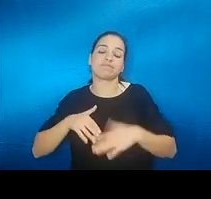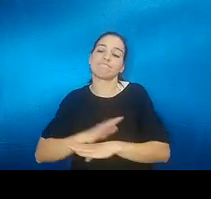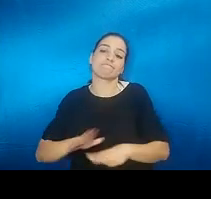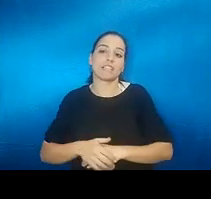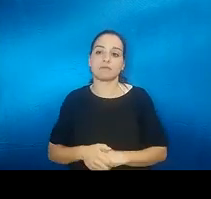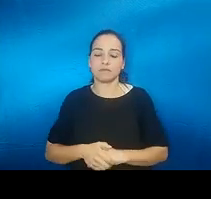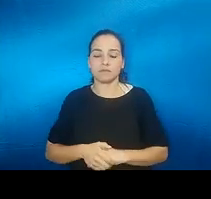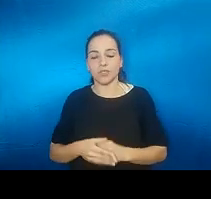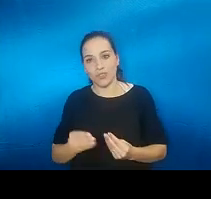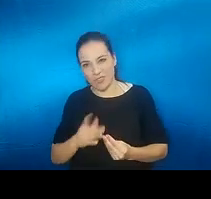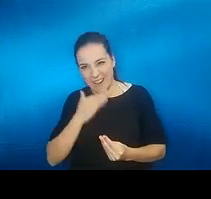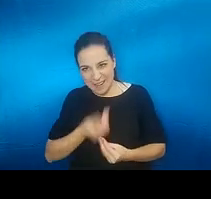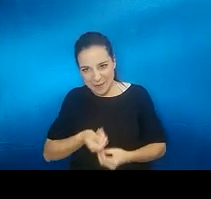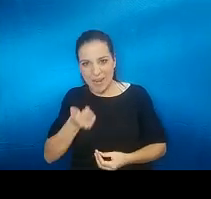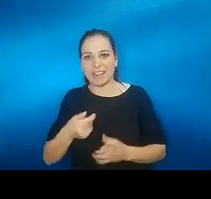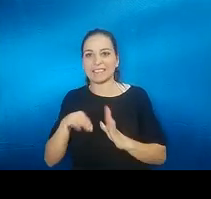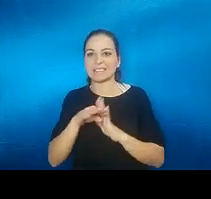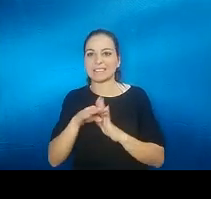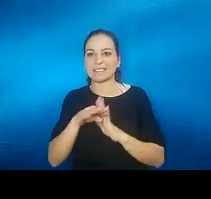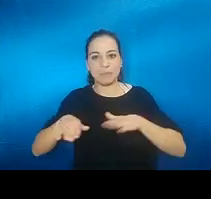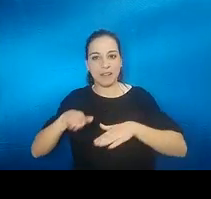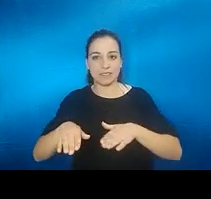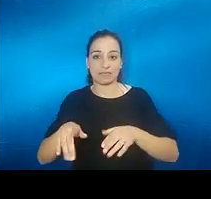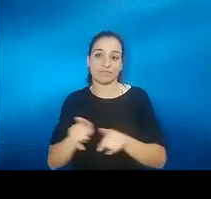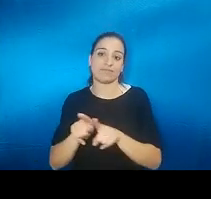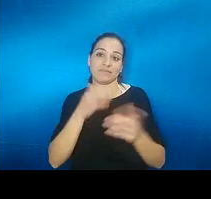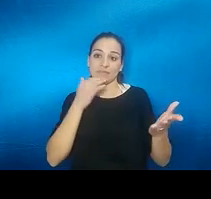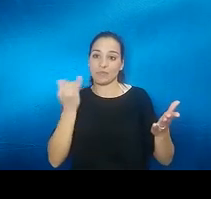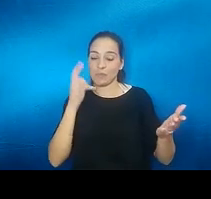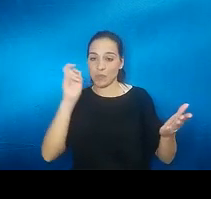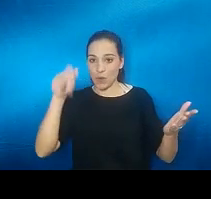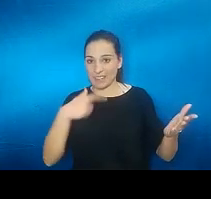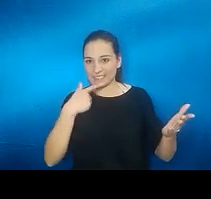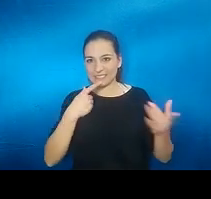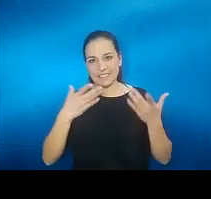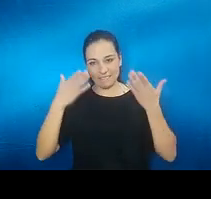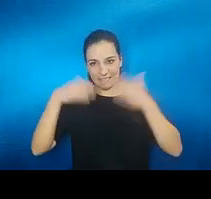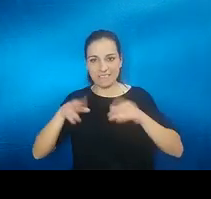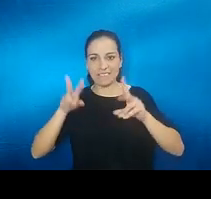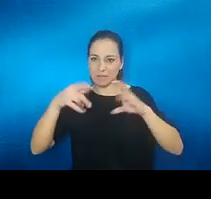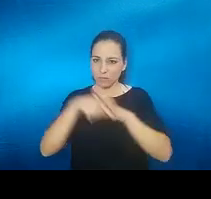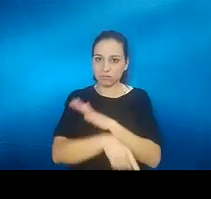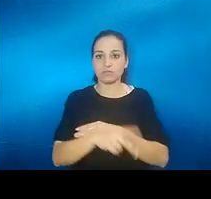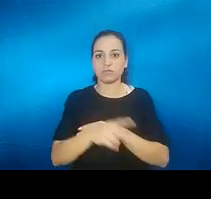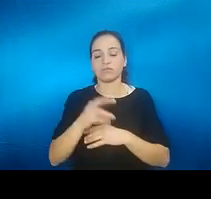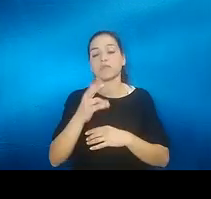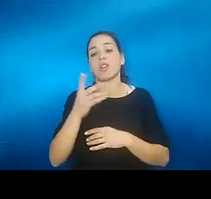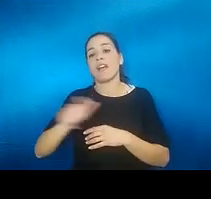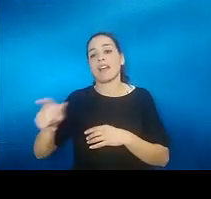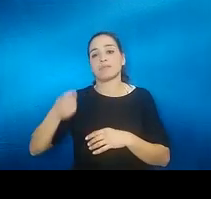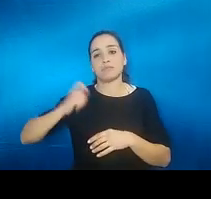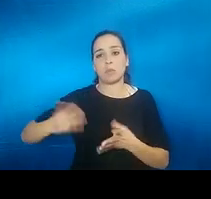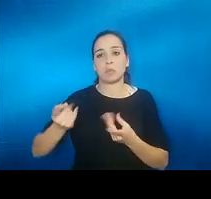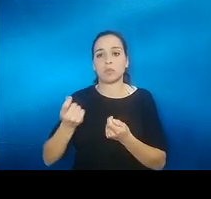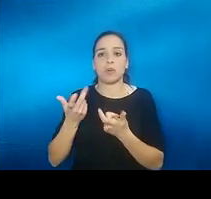y por suerte ahora hay más gente como Juan que se está implicando con el tema pero sí ha habido muchos años de abandono y eso es lo que nos